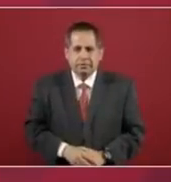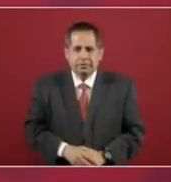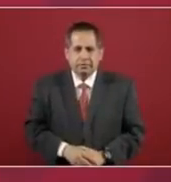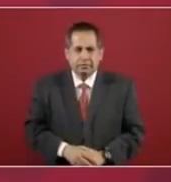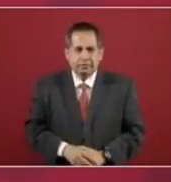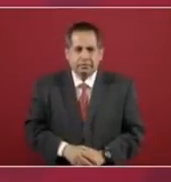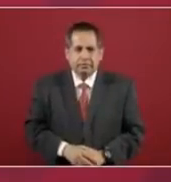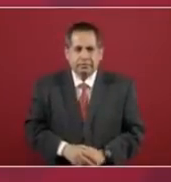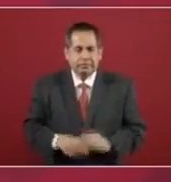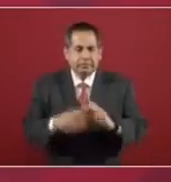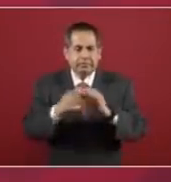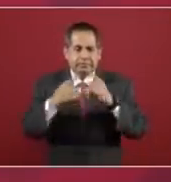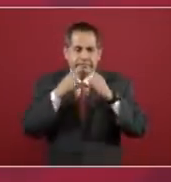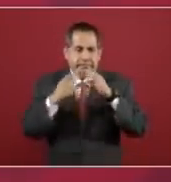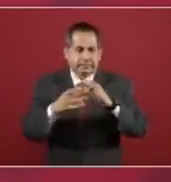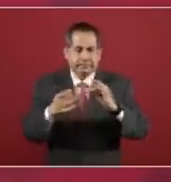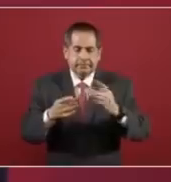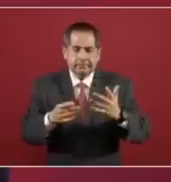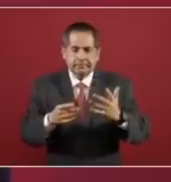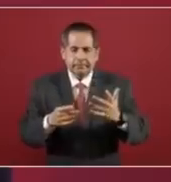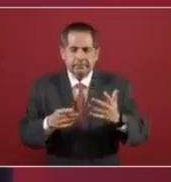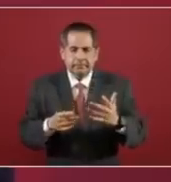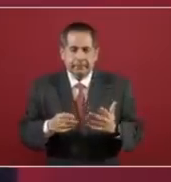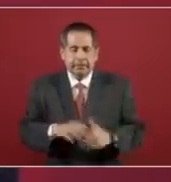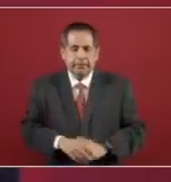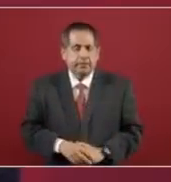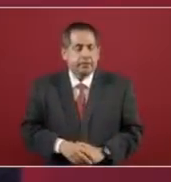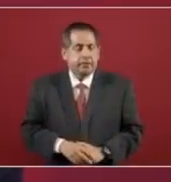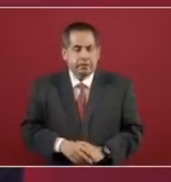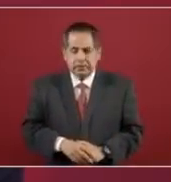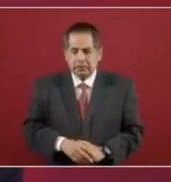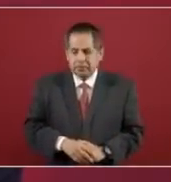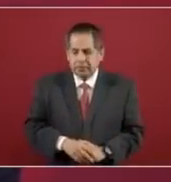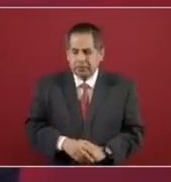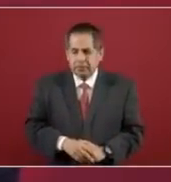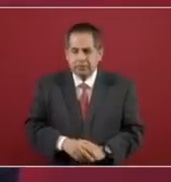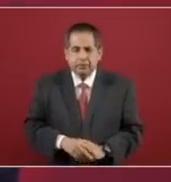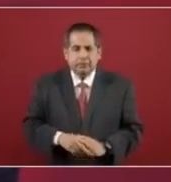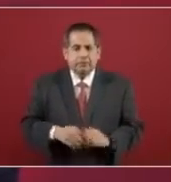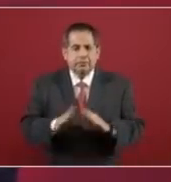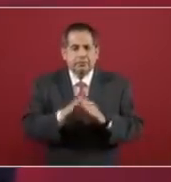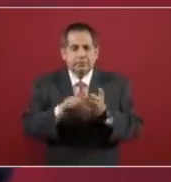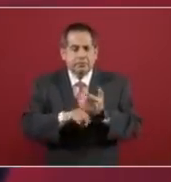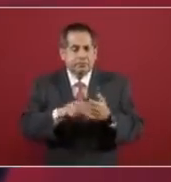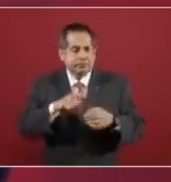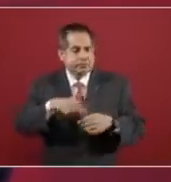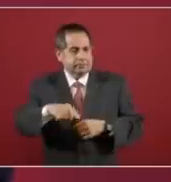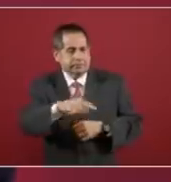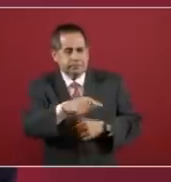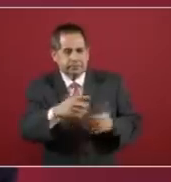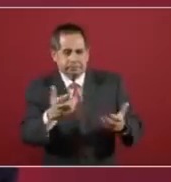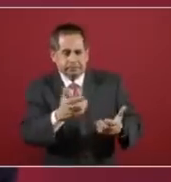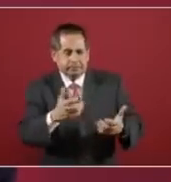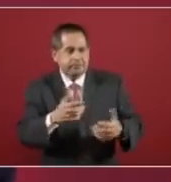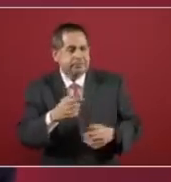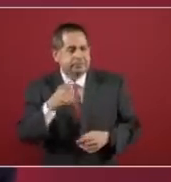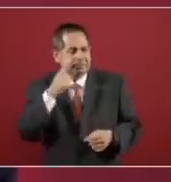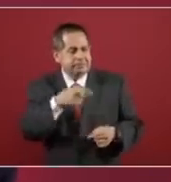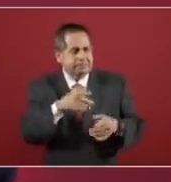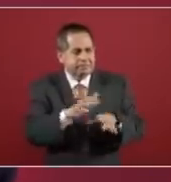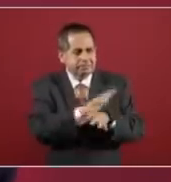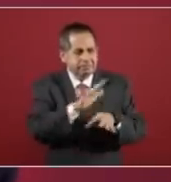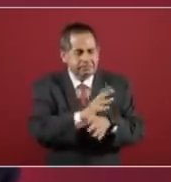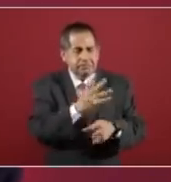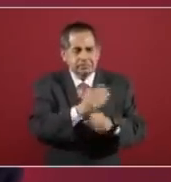ver qué es lo que se hicieron que el que se